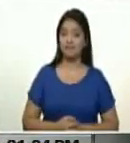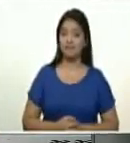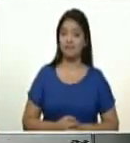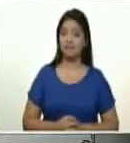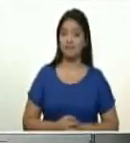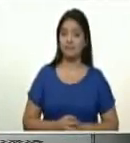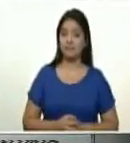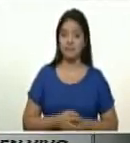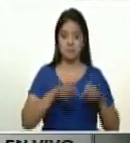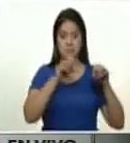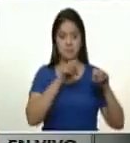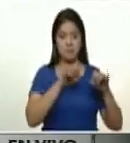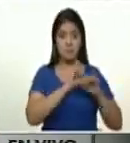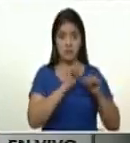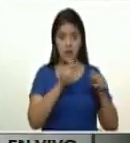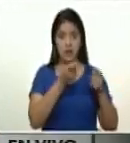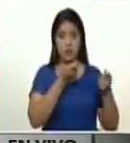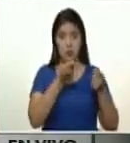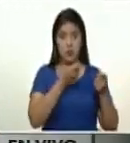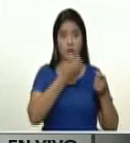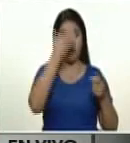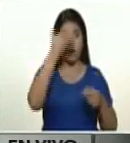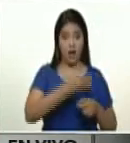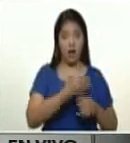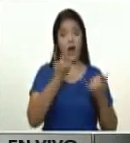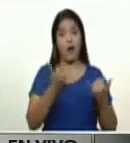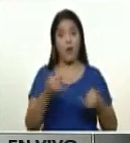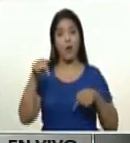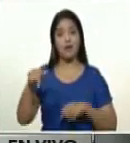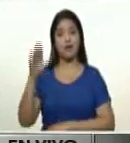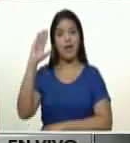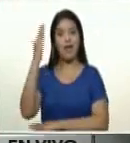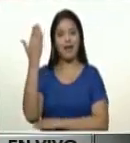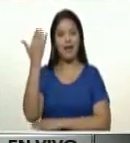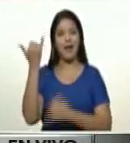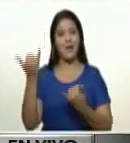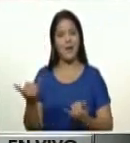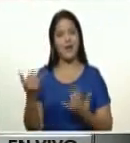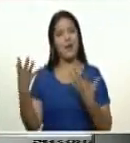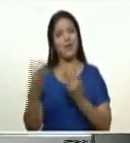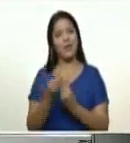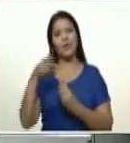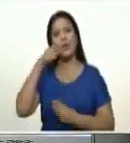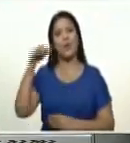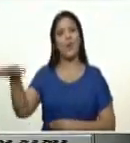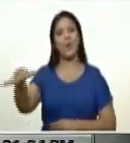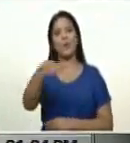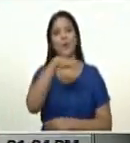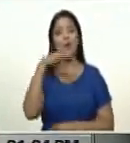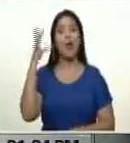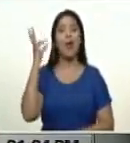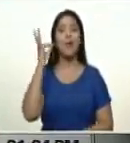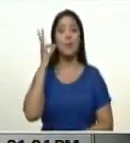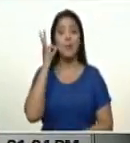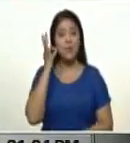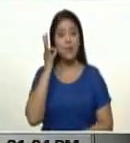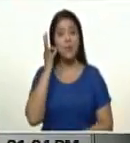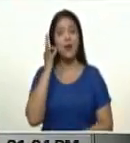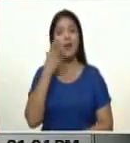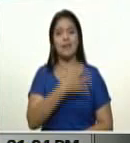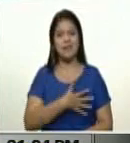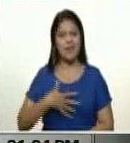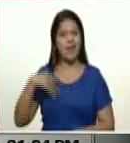Fuerza Armada en el estado Lara, ahora conduciendo a nuestro pueblo, a la mujer que quiere